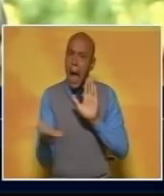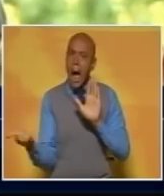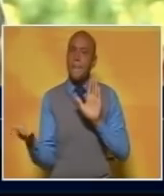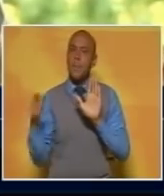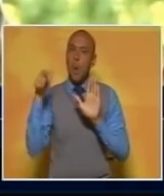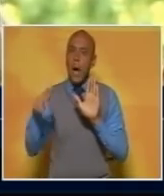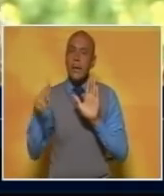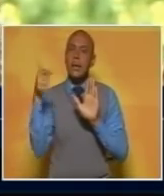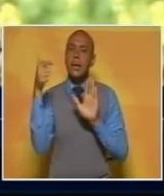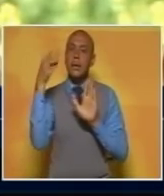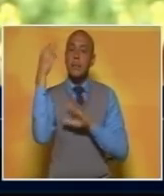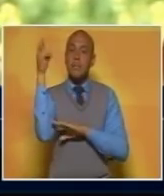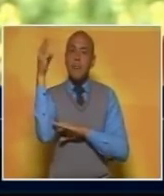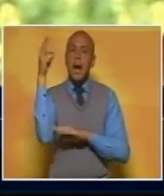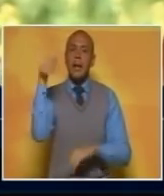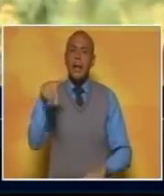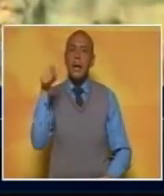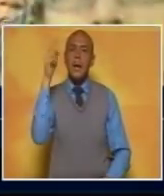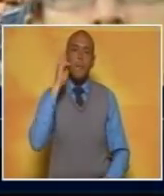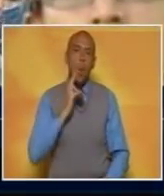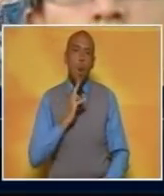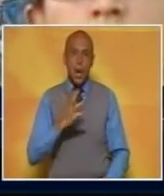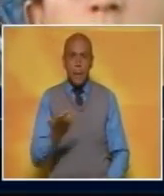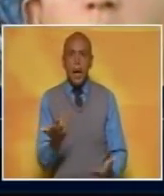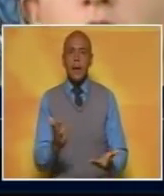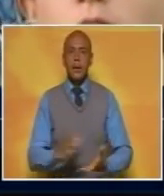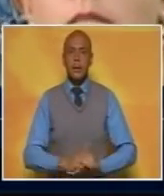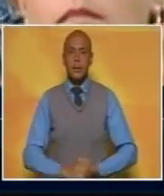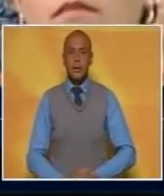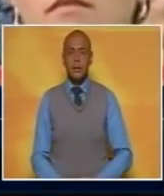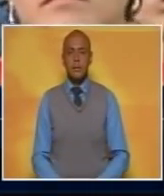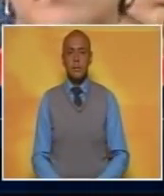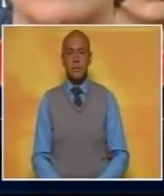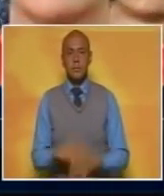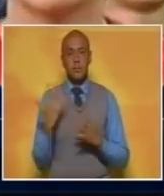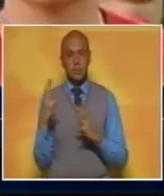de Bolívar, dando el ejemplo.